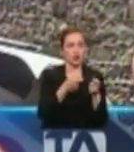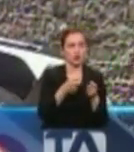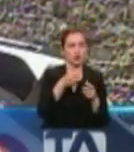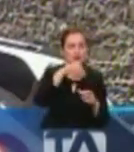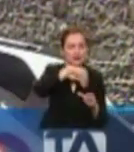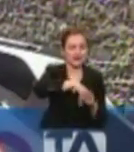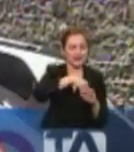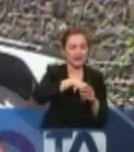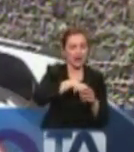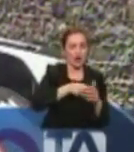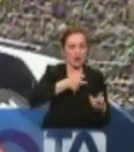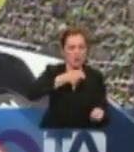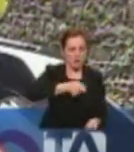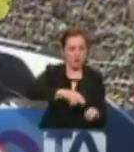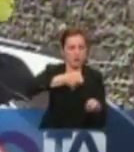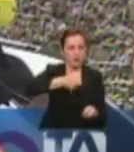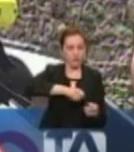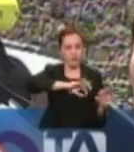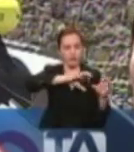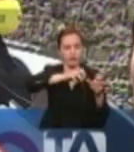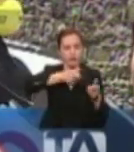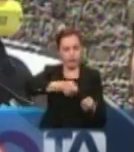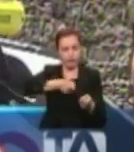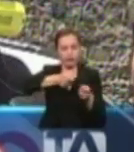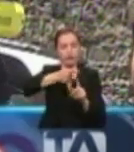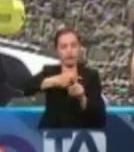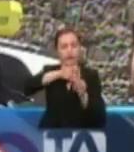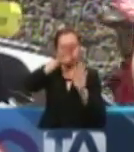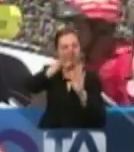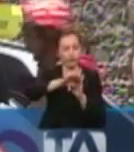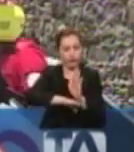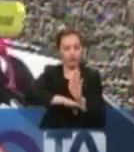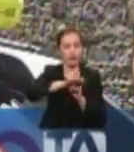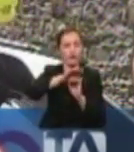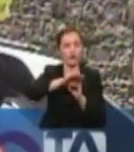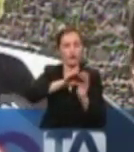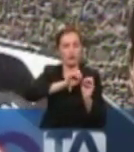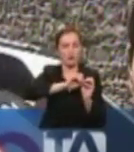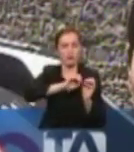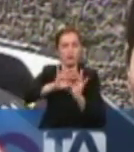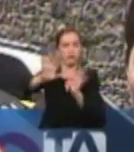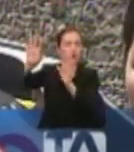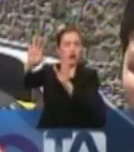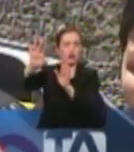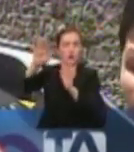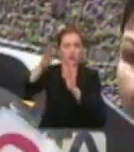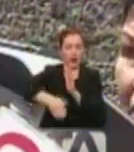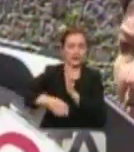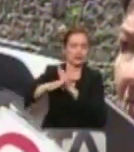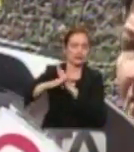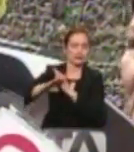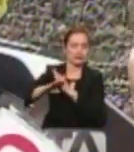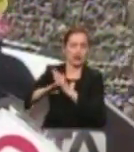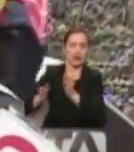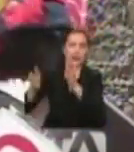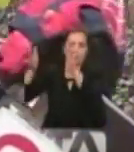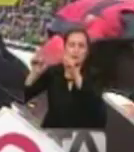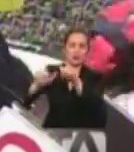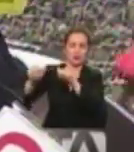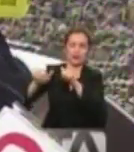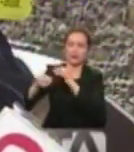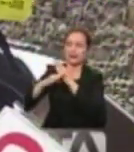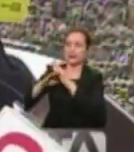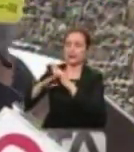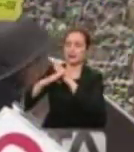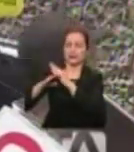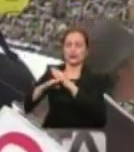parte interna con espumógeno para poder disminuir la temperatura y evitar que el incendio se propague tanto al edificio administrativo que se encuentra en el